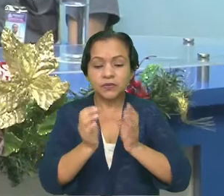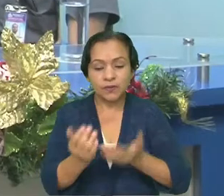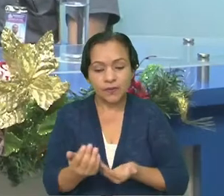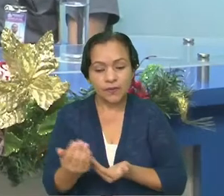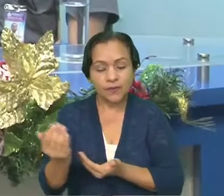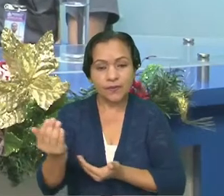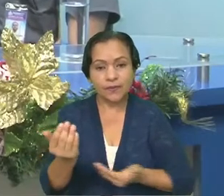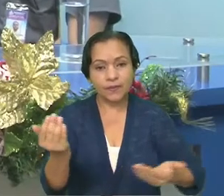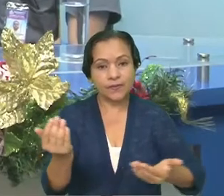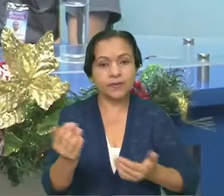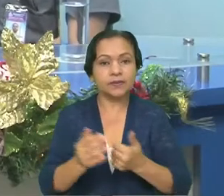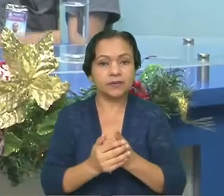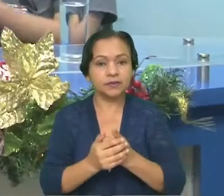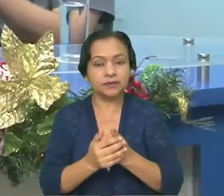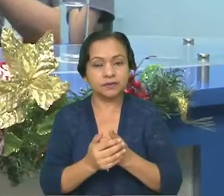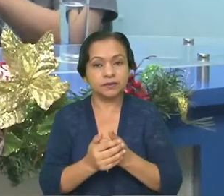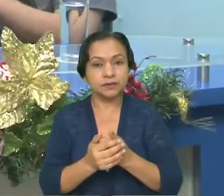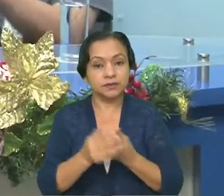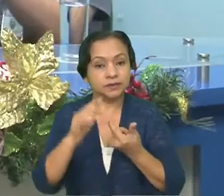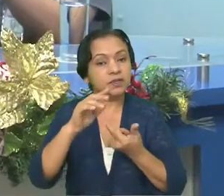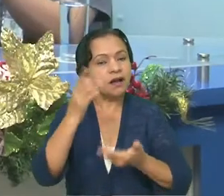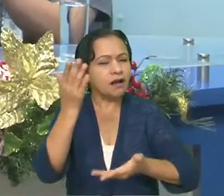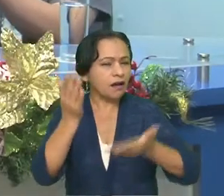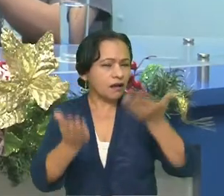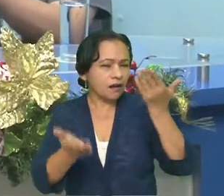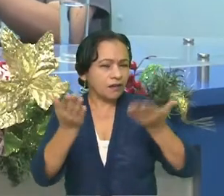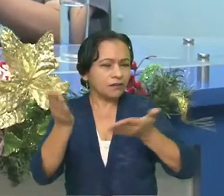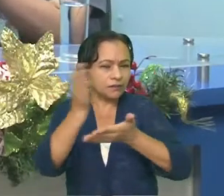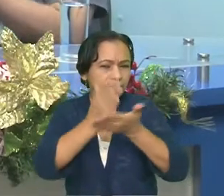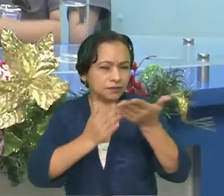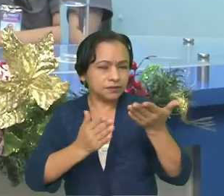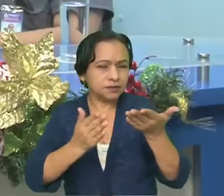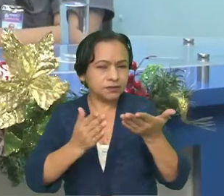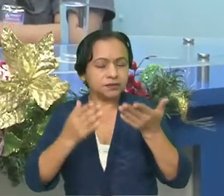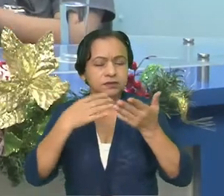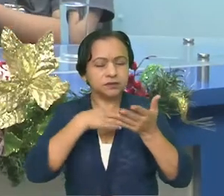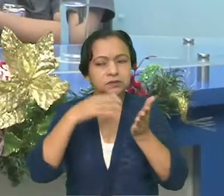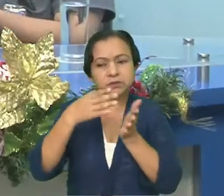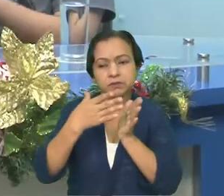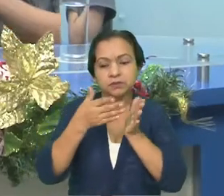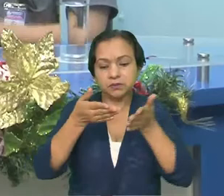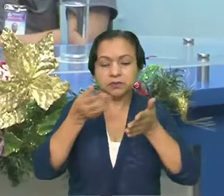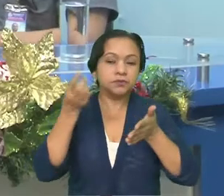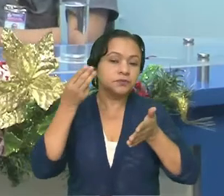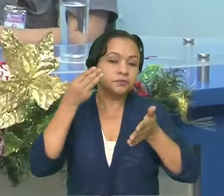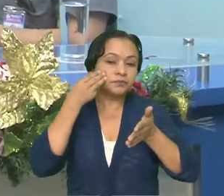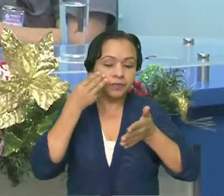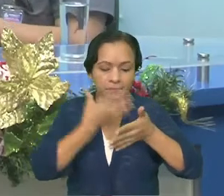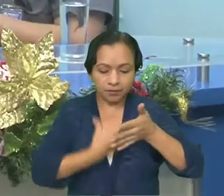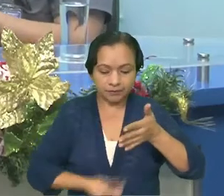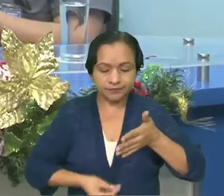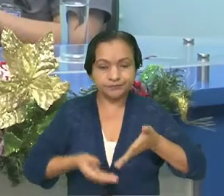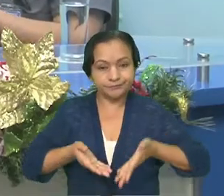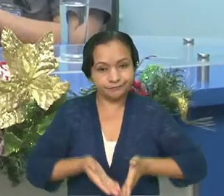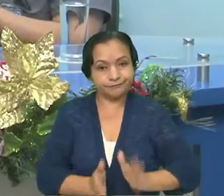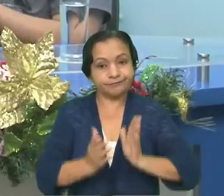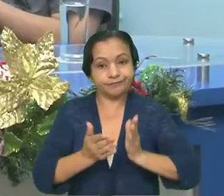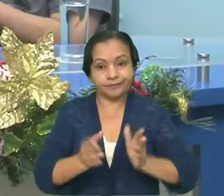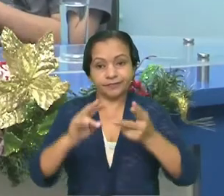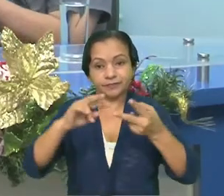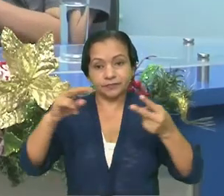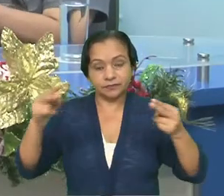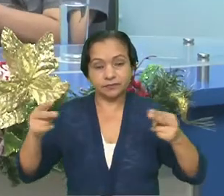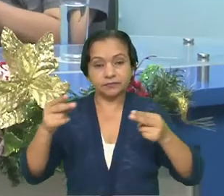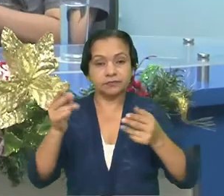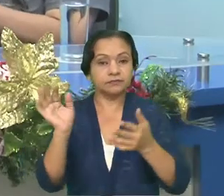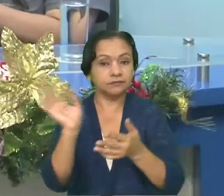son congénitas, ¿ya? Digamos, tiene que ver con sí, los genes. Generalmente hay un patrón hereditario, y entonces correcto. Nacemos con un problema en